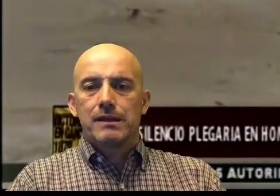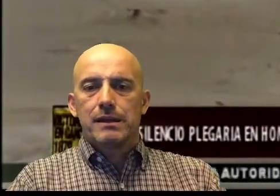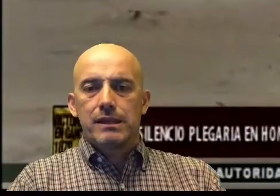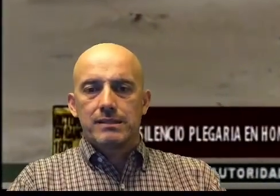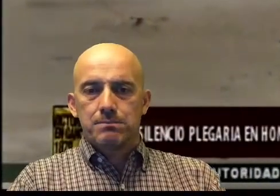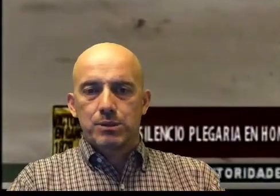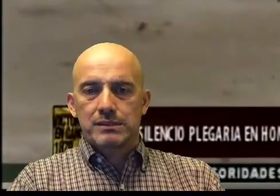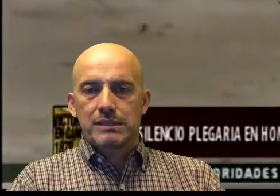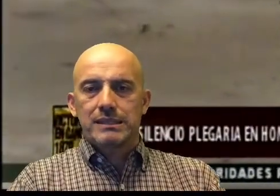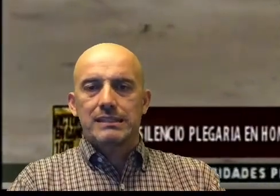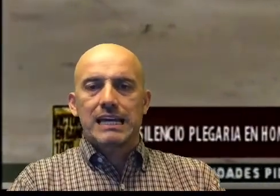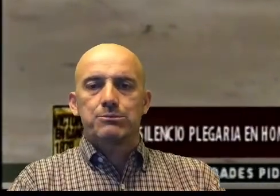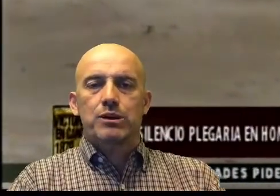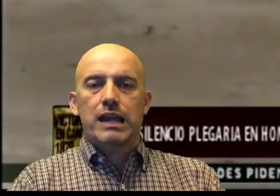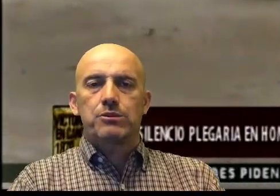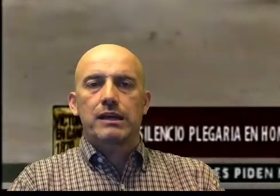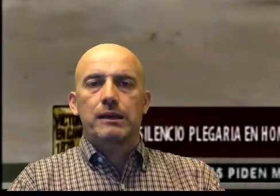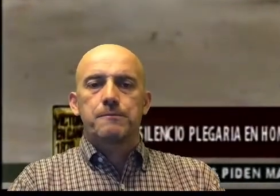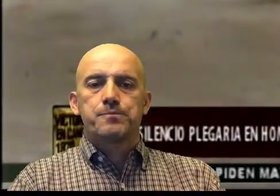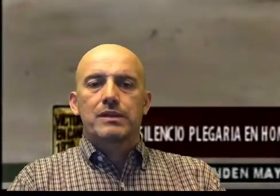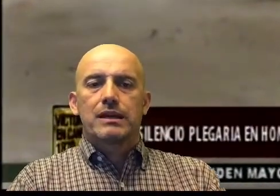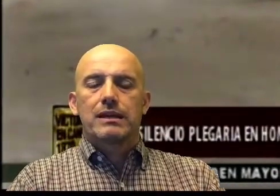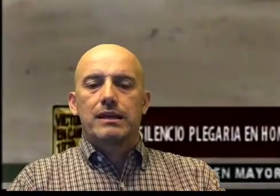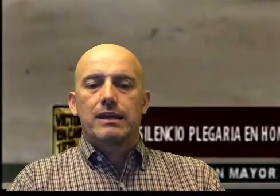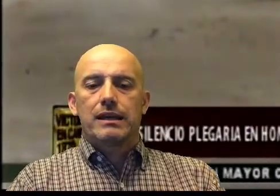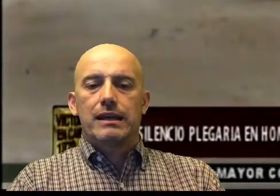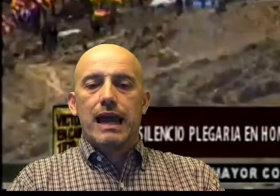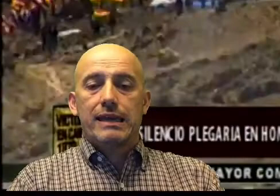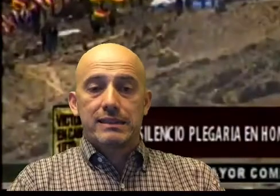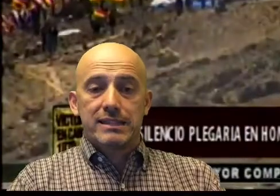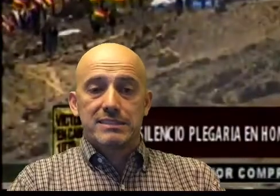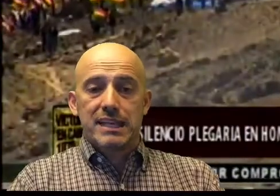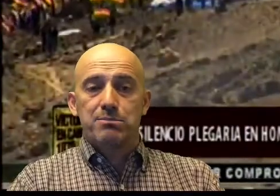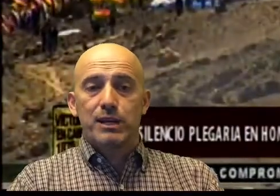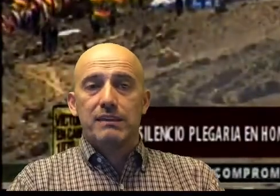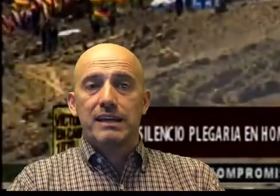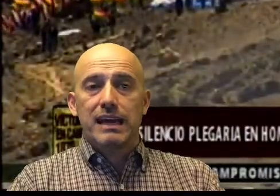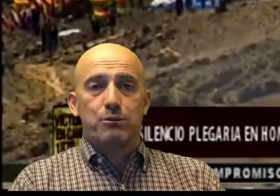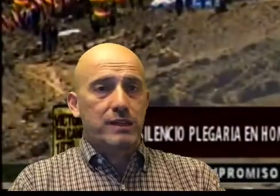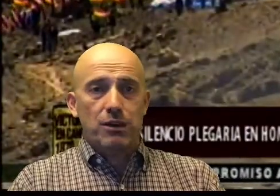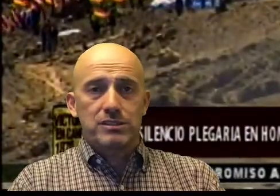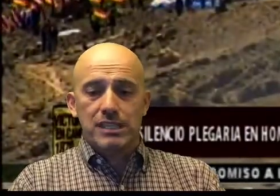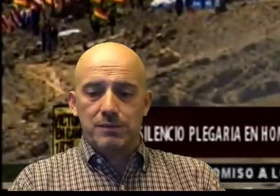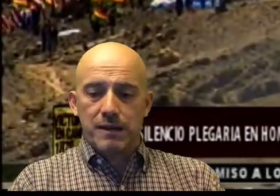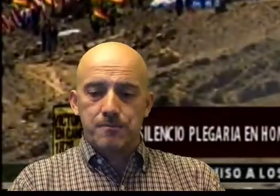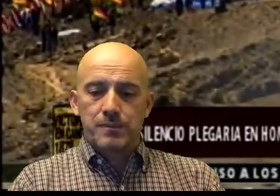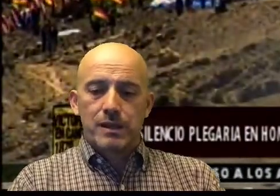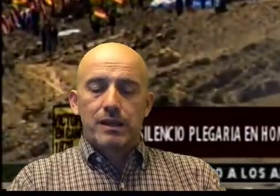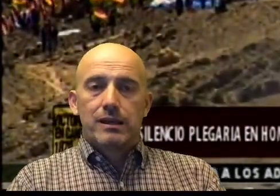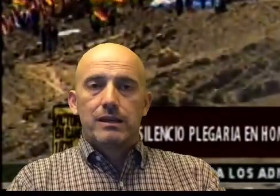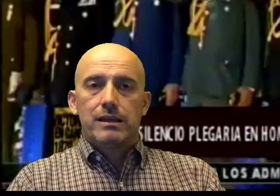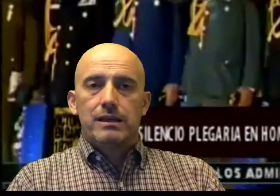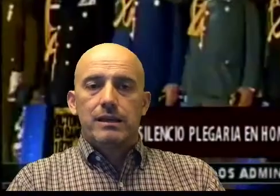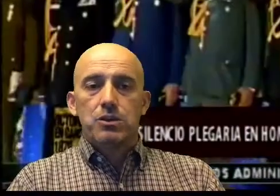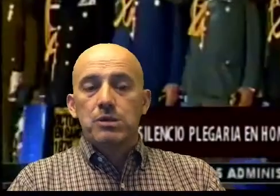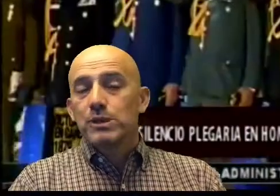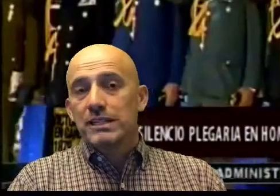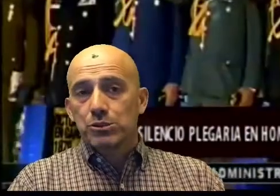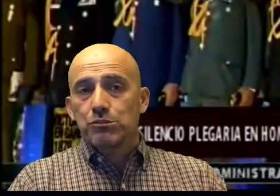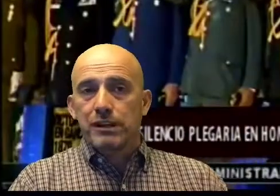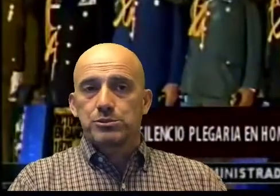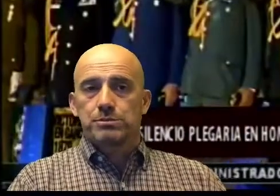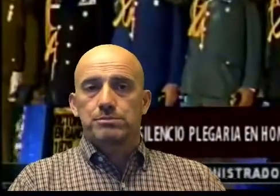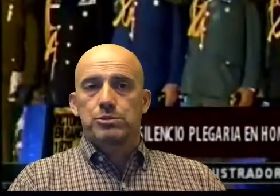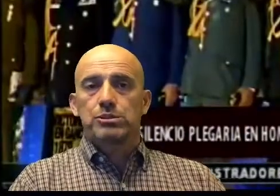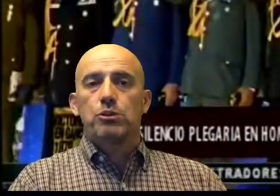así y es importante que tengamos claro que hay gente seria en bolivia que ha abordado este tema y ellos